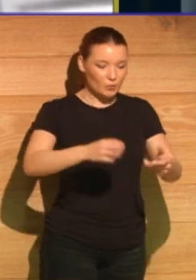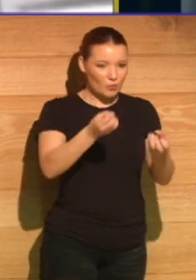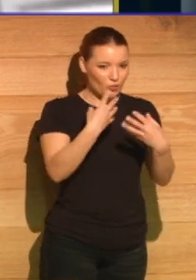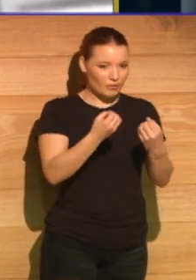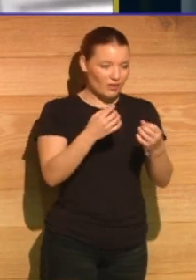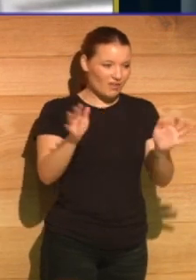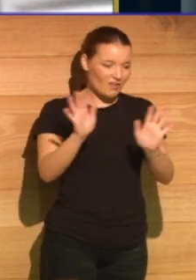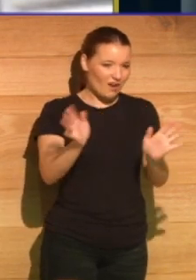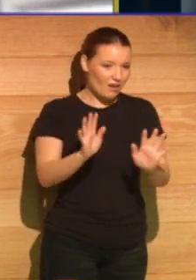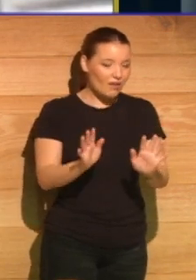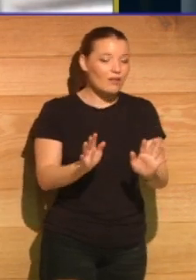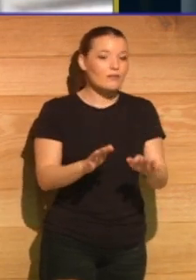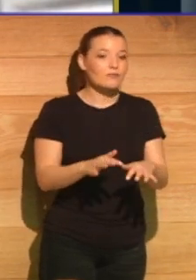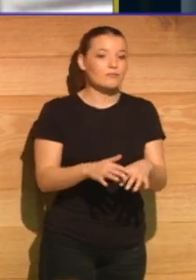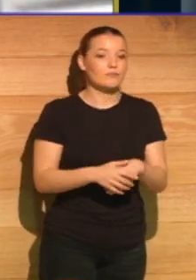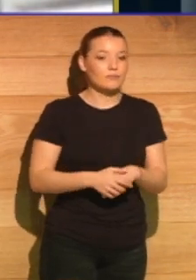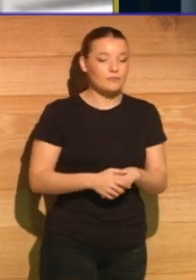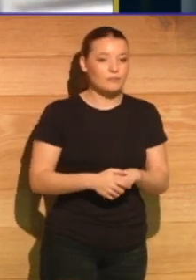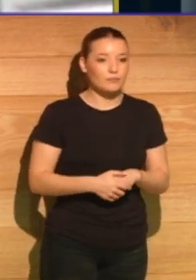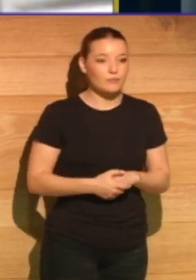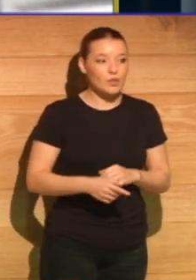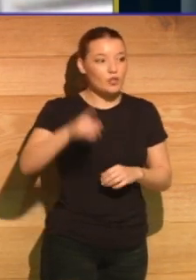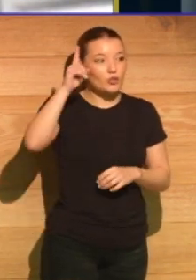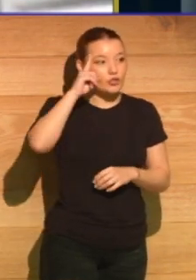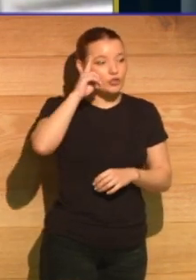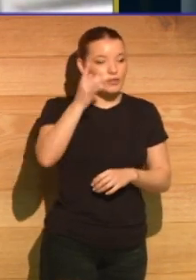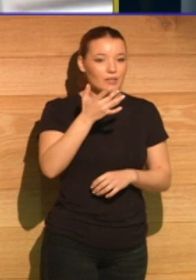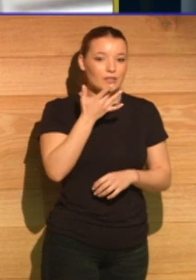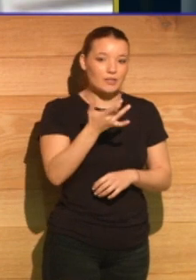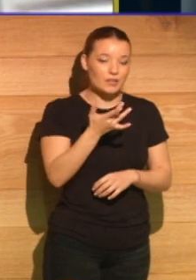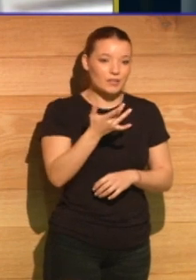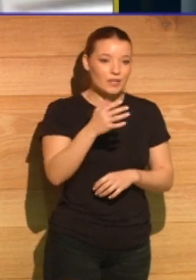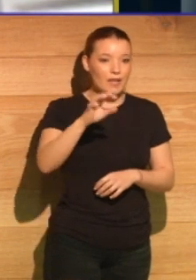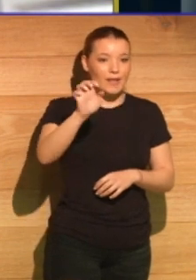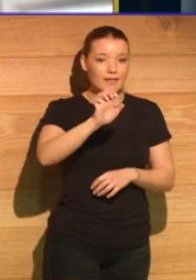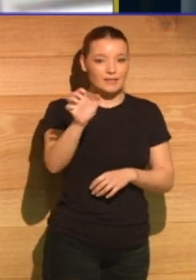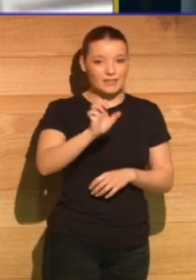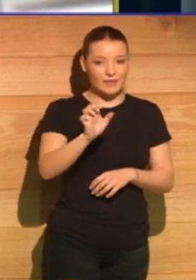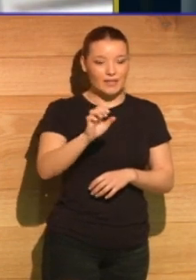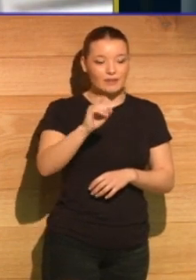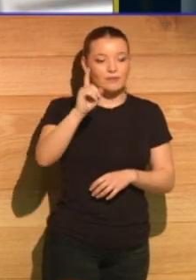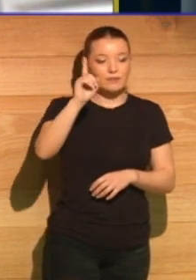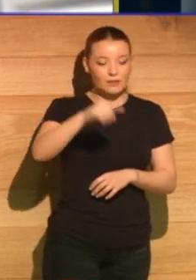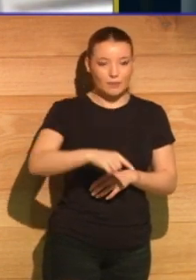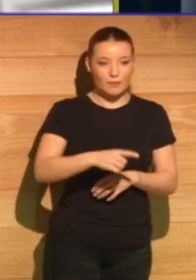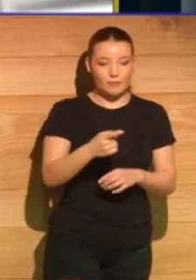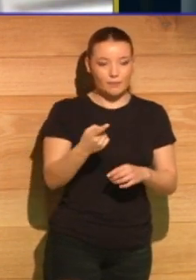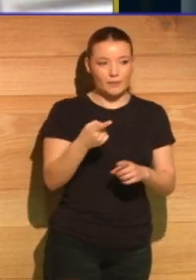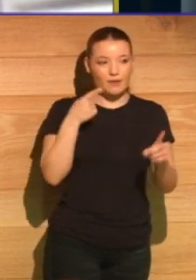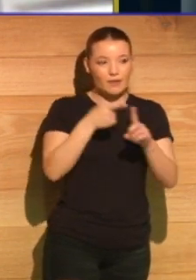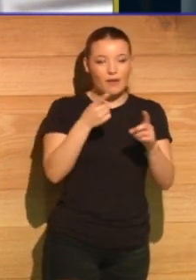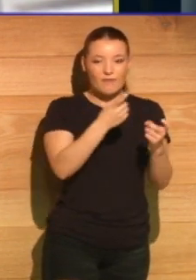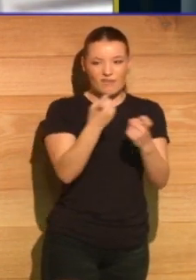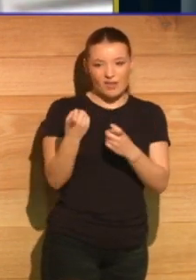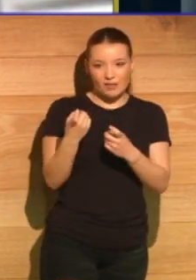Colombines, de Carmen de Burgos, ¿no? No sé si eso Estíbaliz se ha visto también con esa falta de referencias en